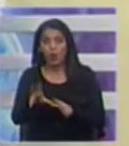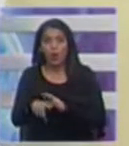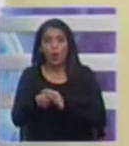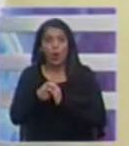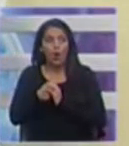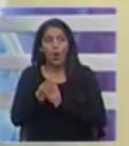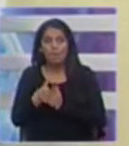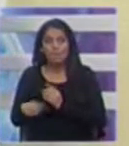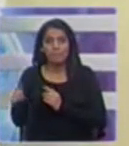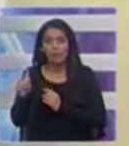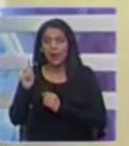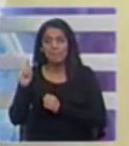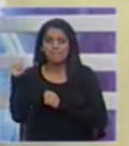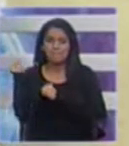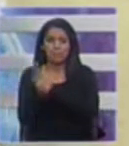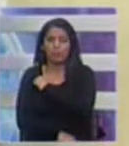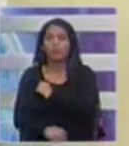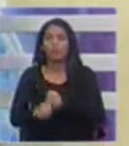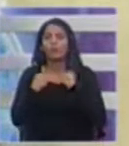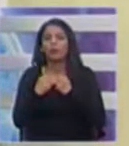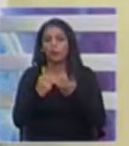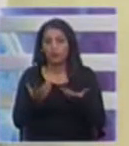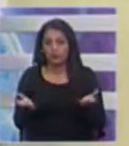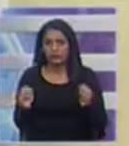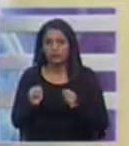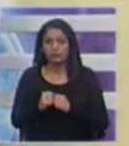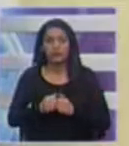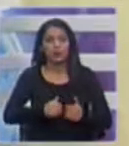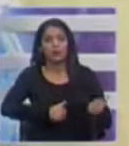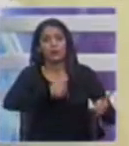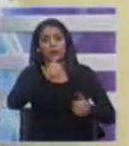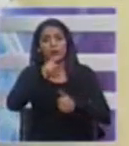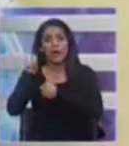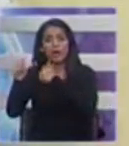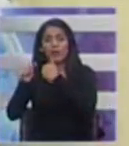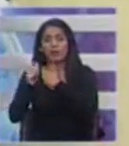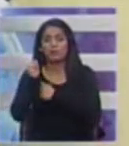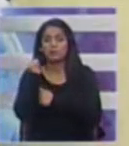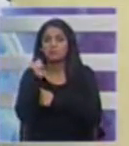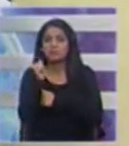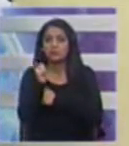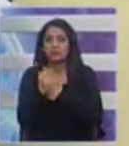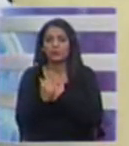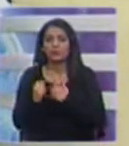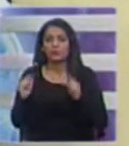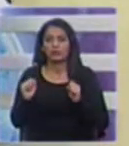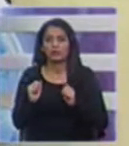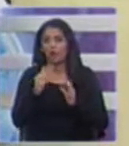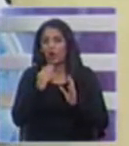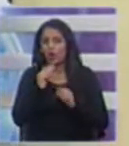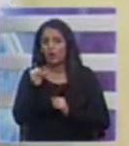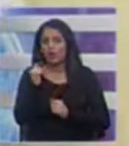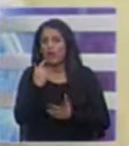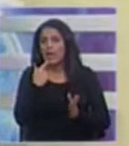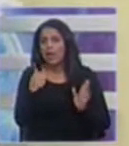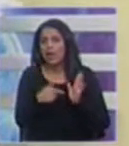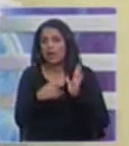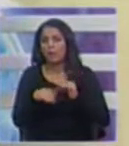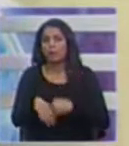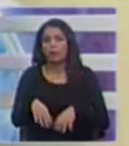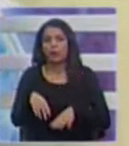y qué está atrás de todos estos nombres que todavía no los conocemos. Le invito al señor Pavel Muñoz para que lo haga porque